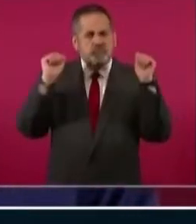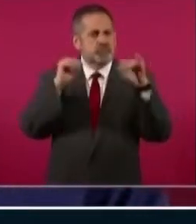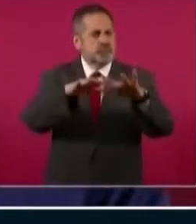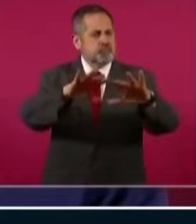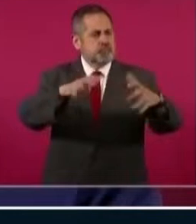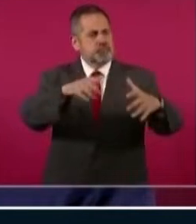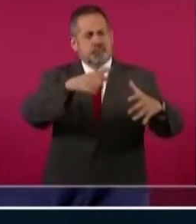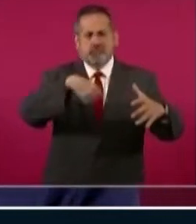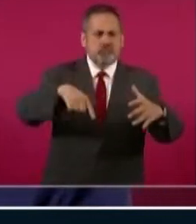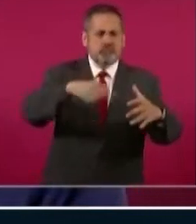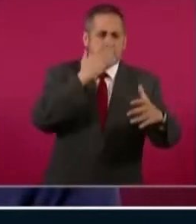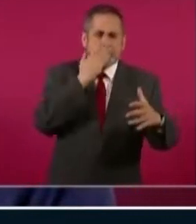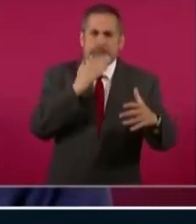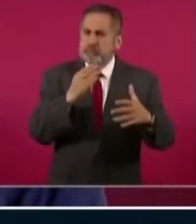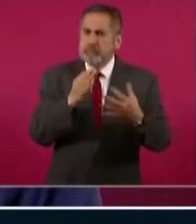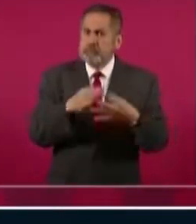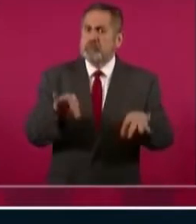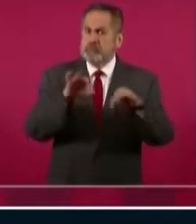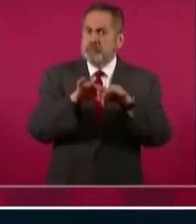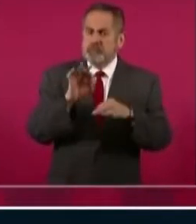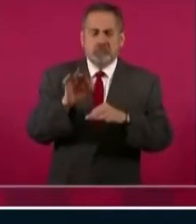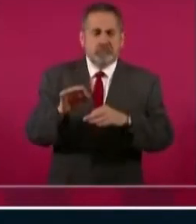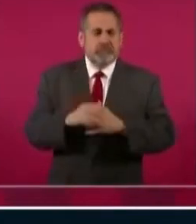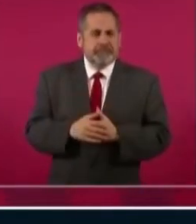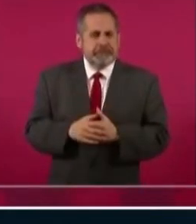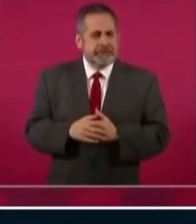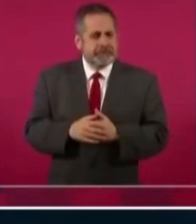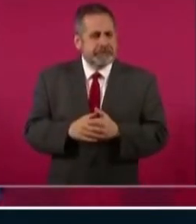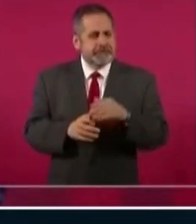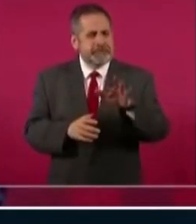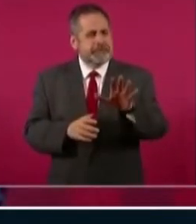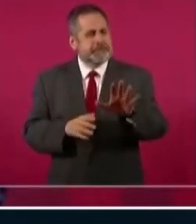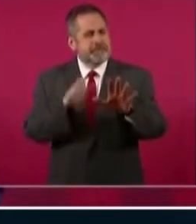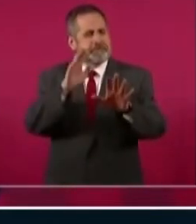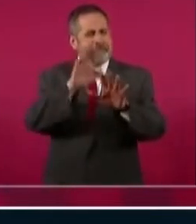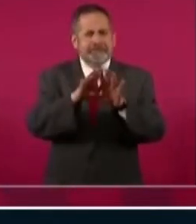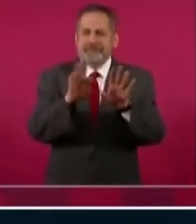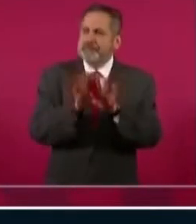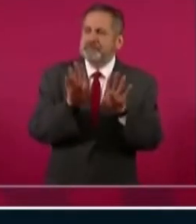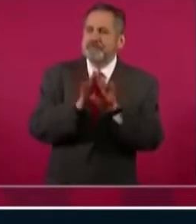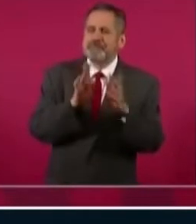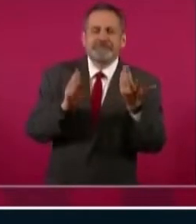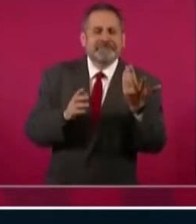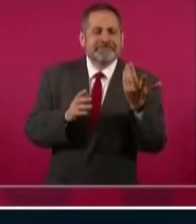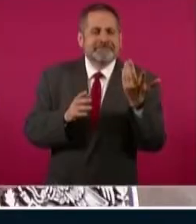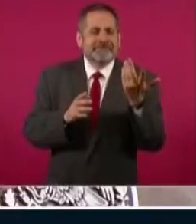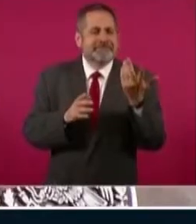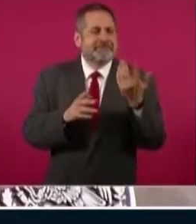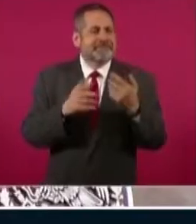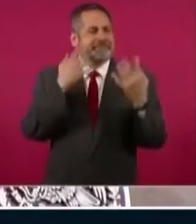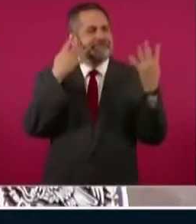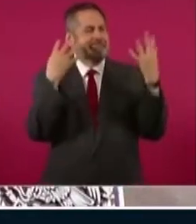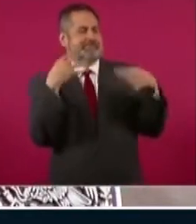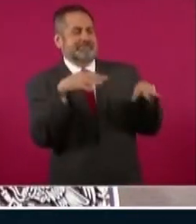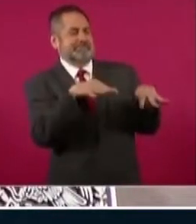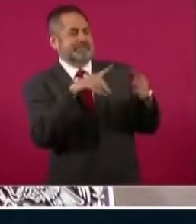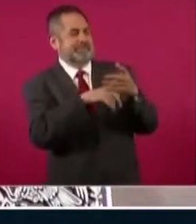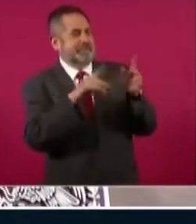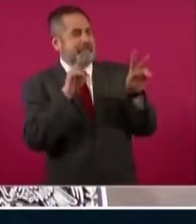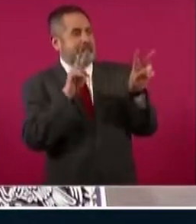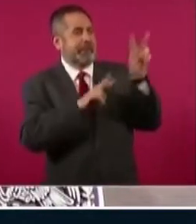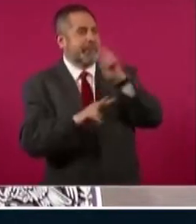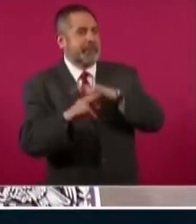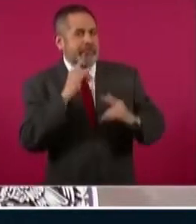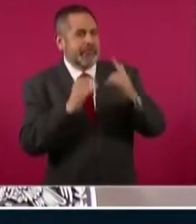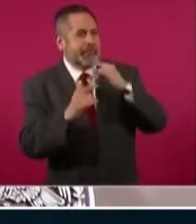tránsito entre los países latinoamericanos. Y, en fin, es una vieja propuesta bolivariana